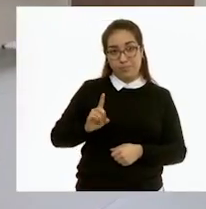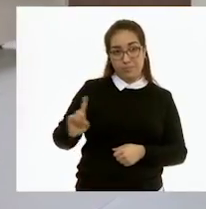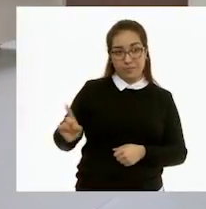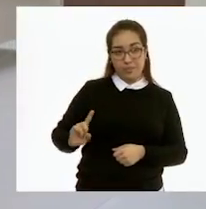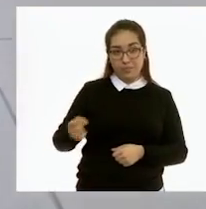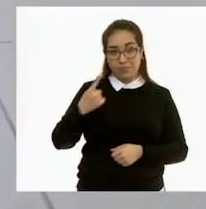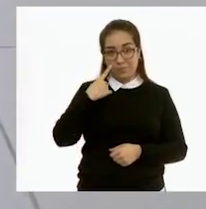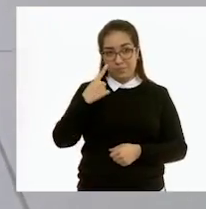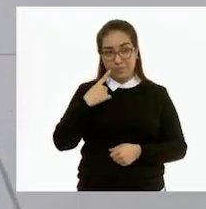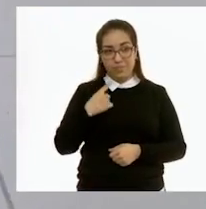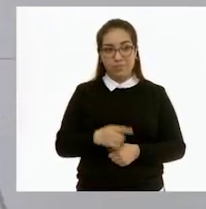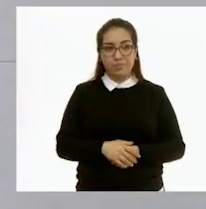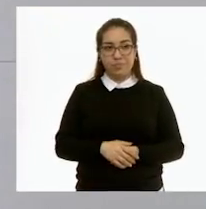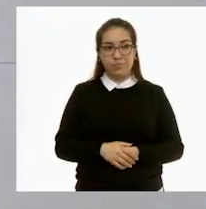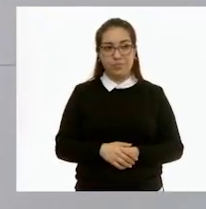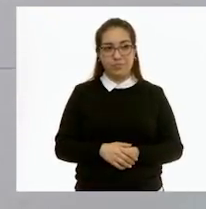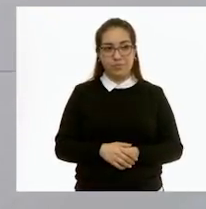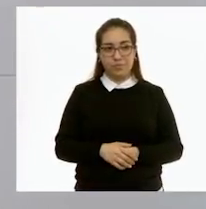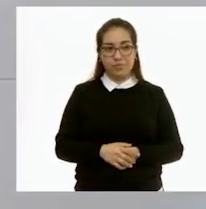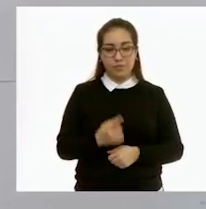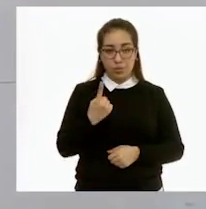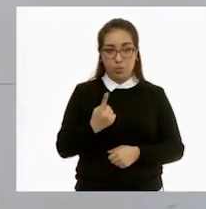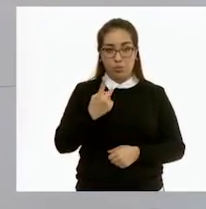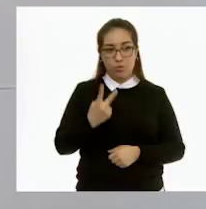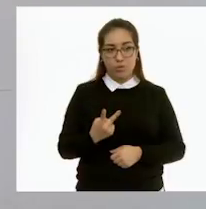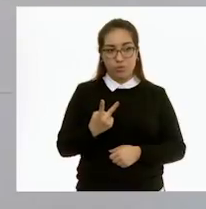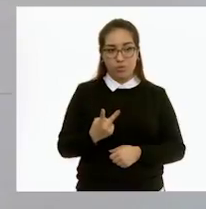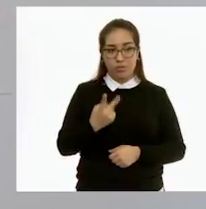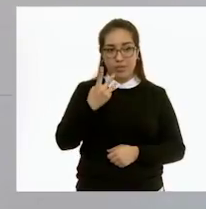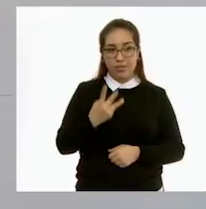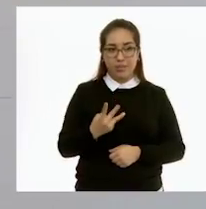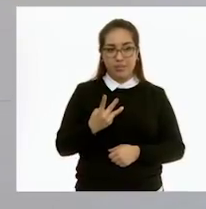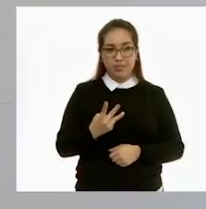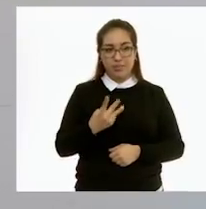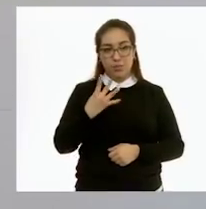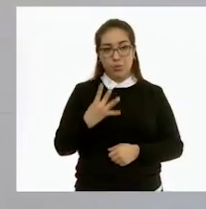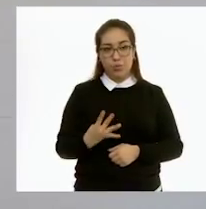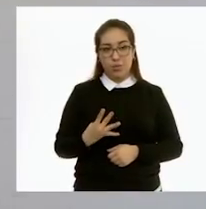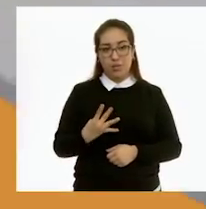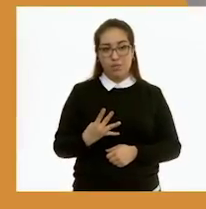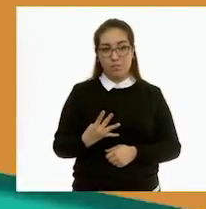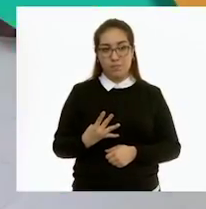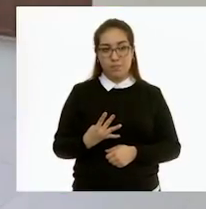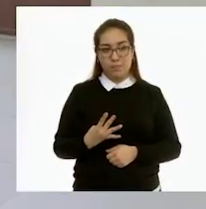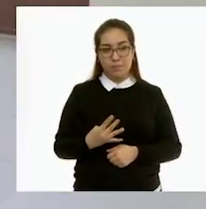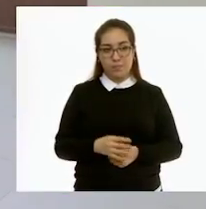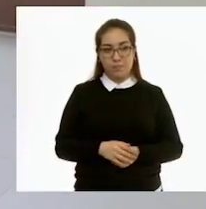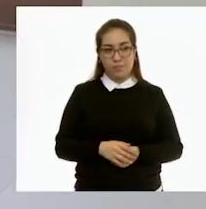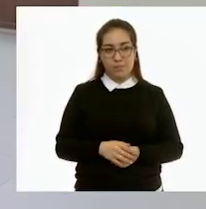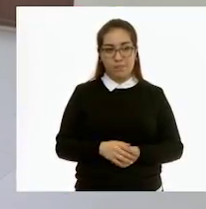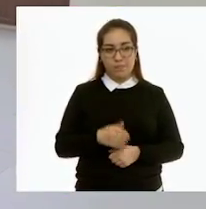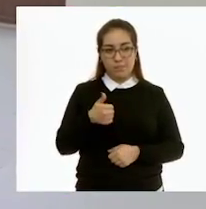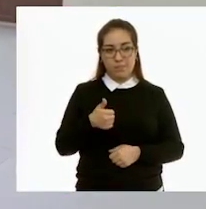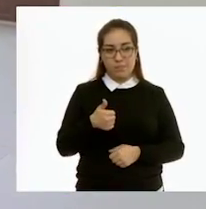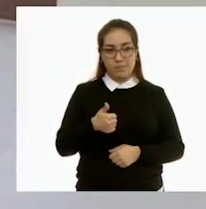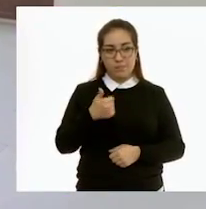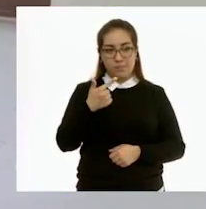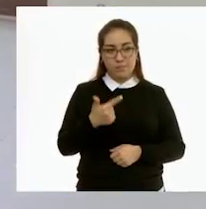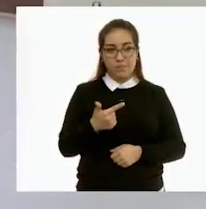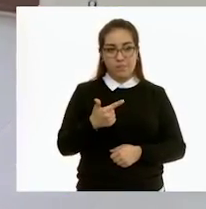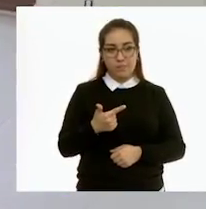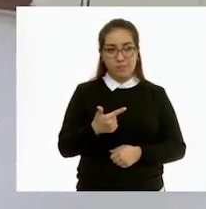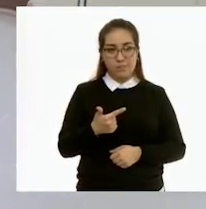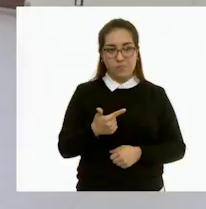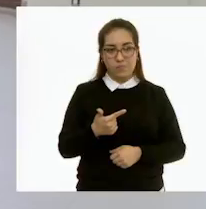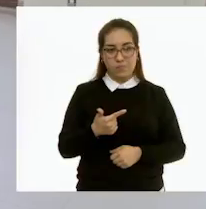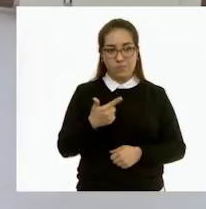el izquierdo. ¿Listos? 1, 2, 3, 4, 5, 6,